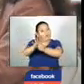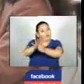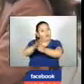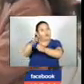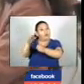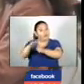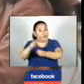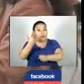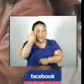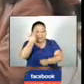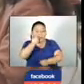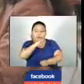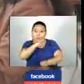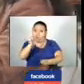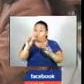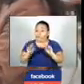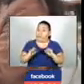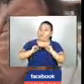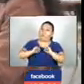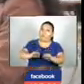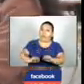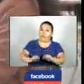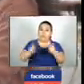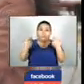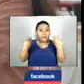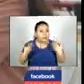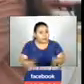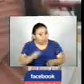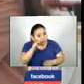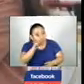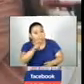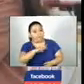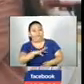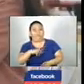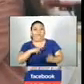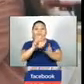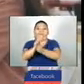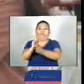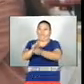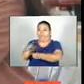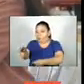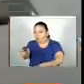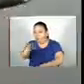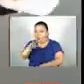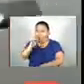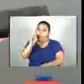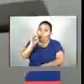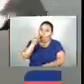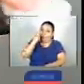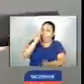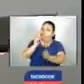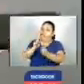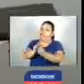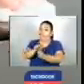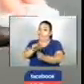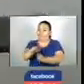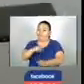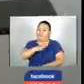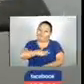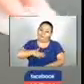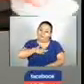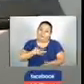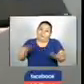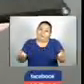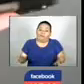que esta enfermedad mata. Ya muchos salvadoreños hemos tenido parientes, amigos, personas conocidas que lastimosamente han perdido